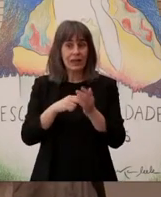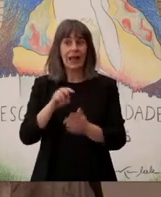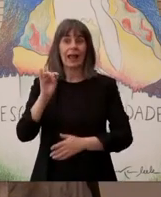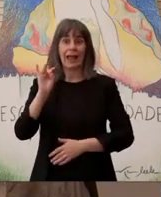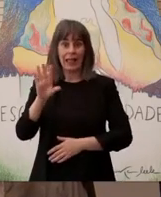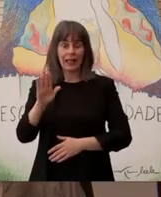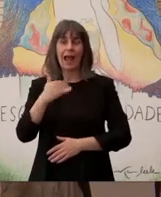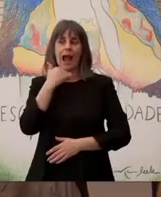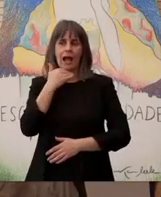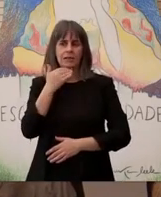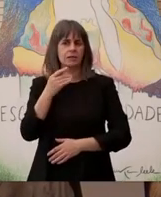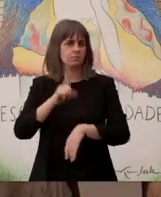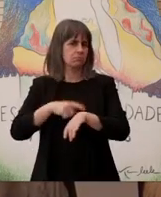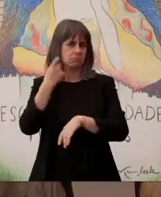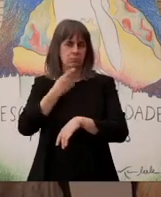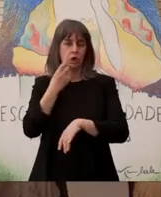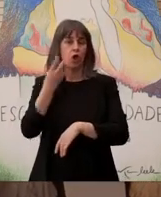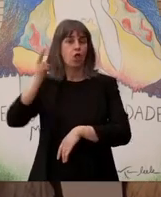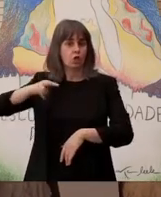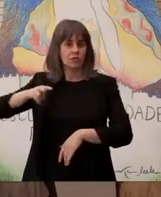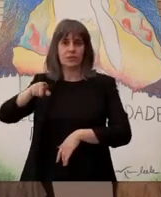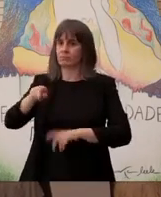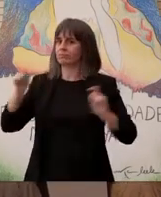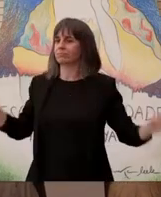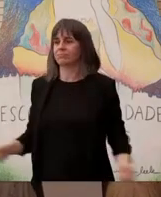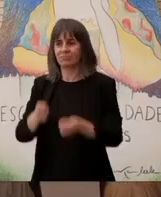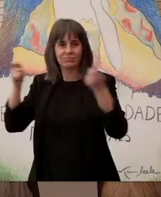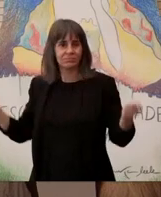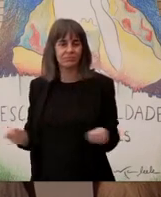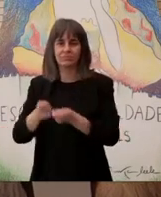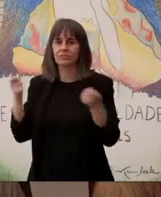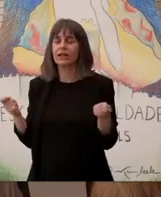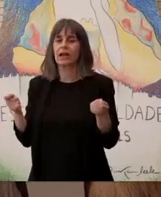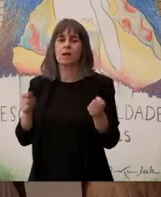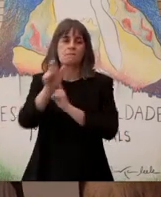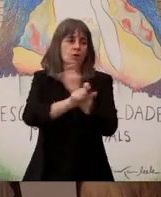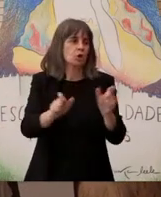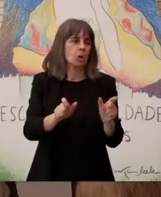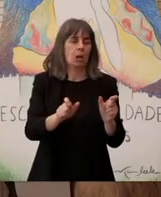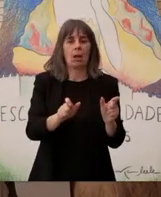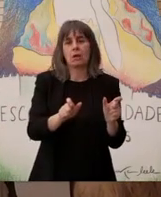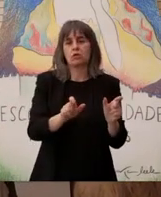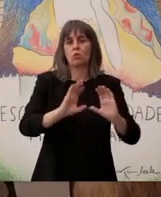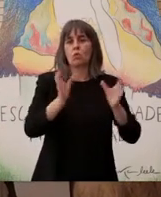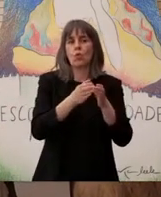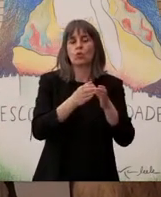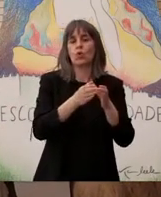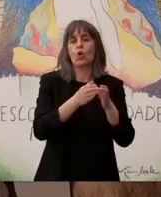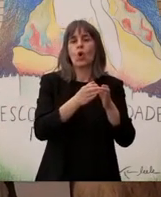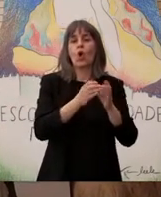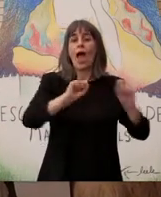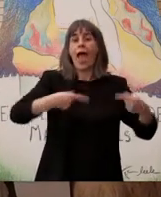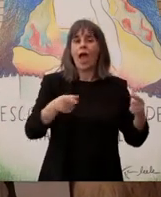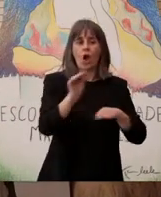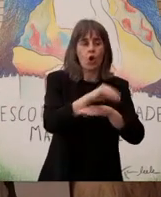fueron en dos meses se elevó a cabo una campaña con sente con personas de la sociedad civil domundo ecologista de izquierda social